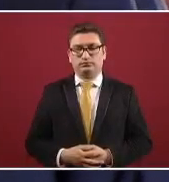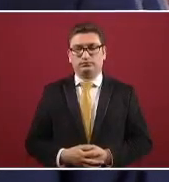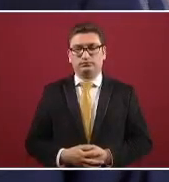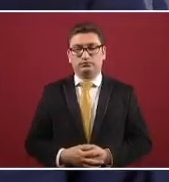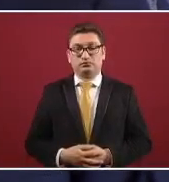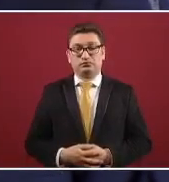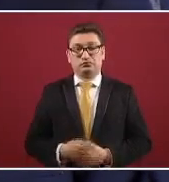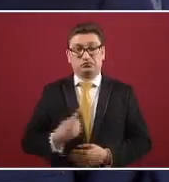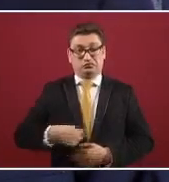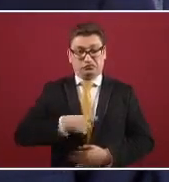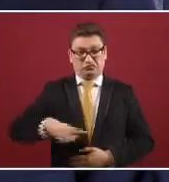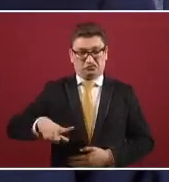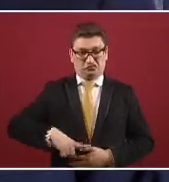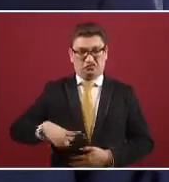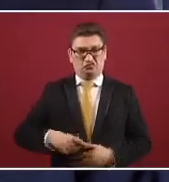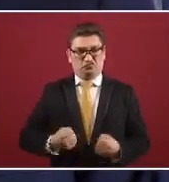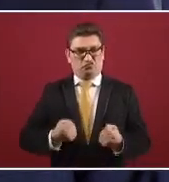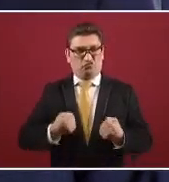imponer nada,